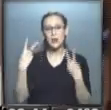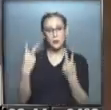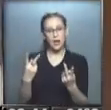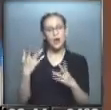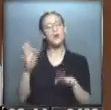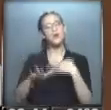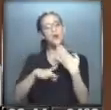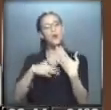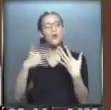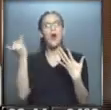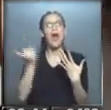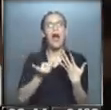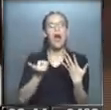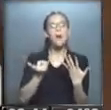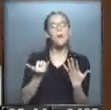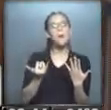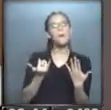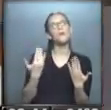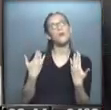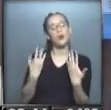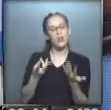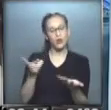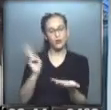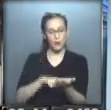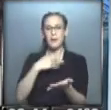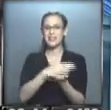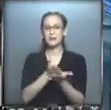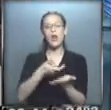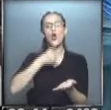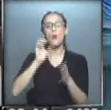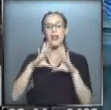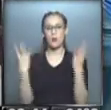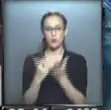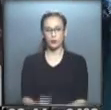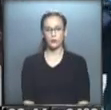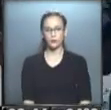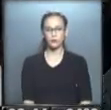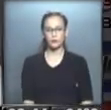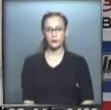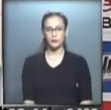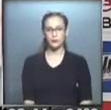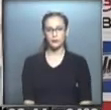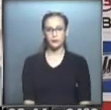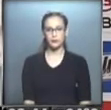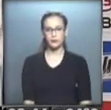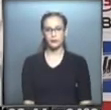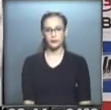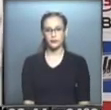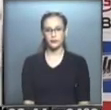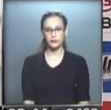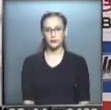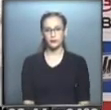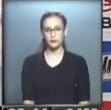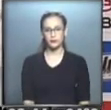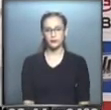la tranquilidad de participar de una nueva Copa del Mundo. Con la responsabilidad de afrontar un compromiso de eliminatoria frente